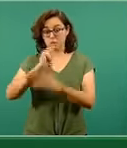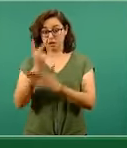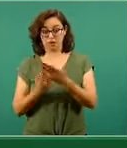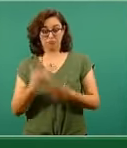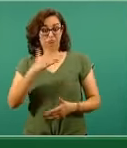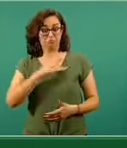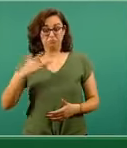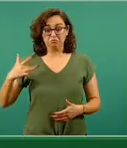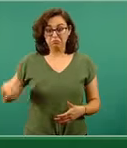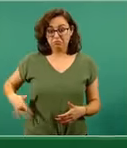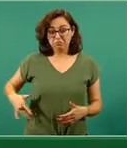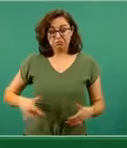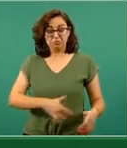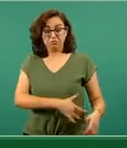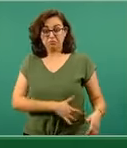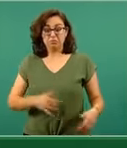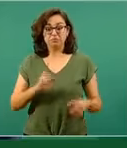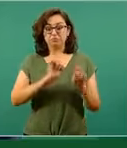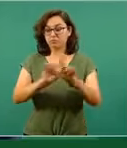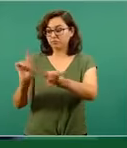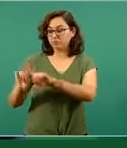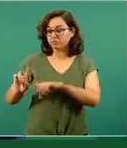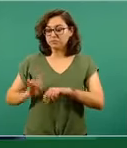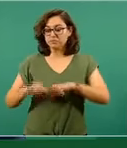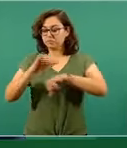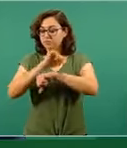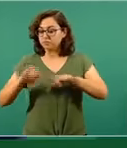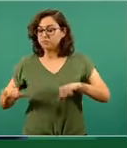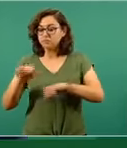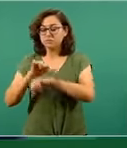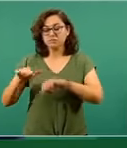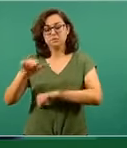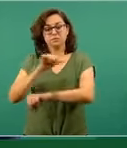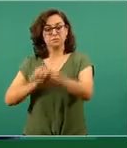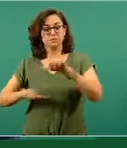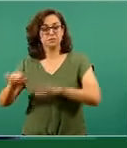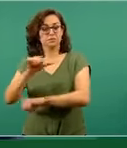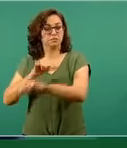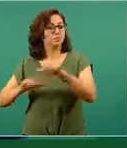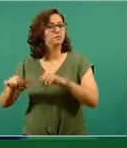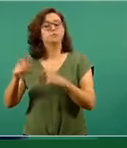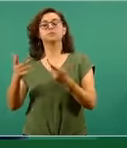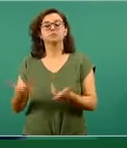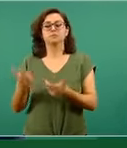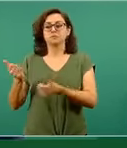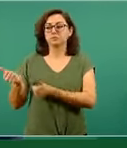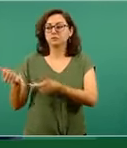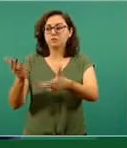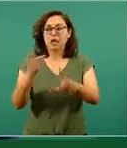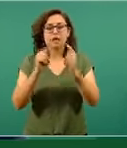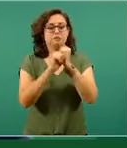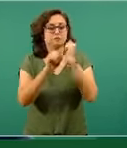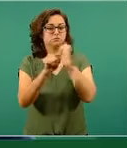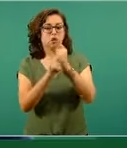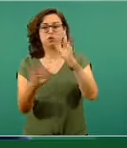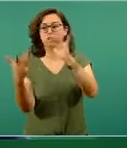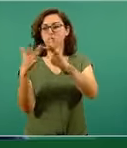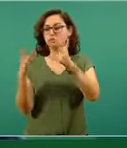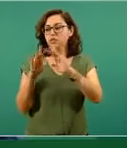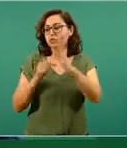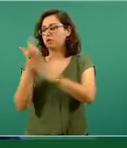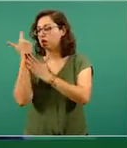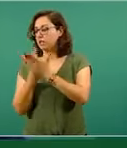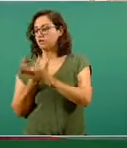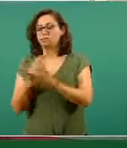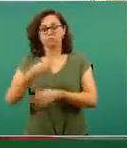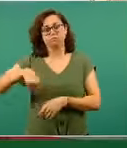adoptado un modelo muy eficiente de resolver la procuración oportuna de órganos, el transporte, la vinculación de personas que